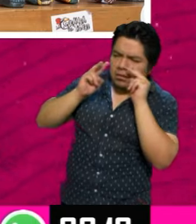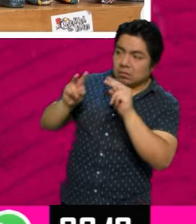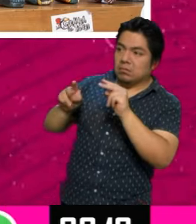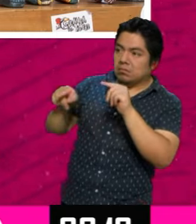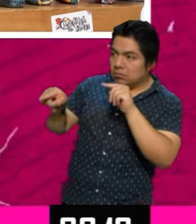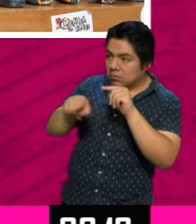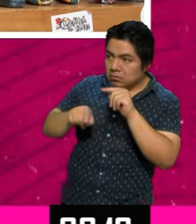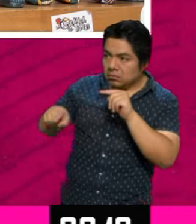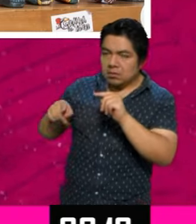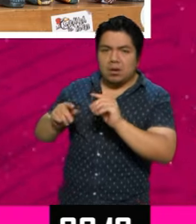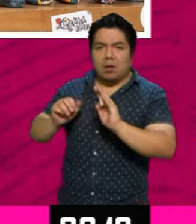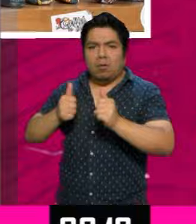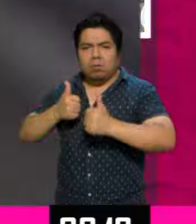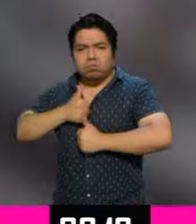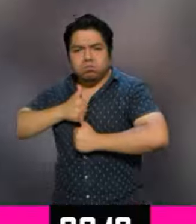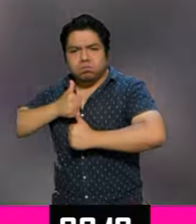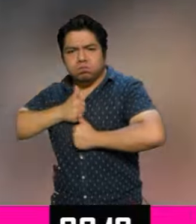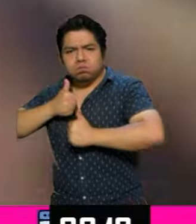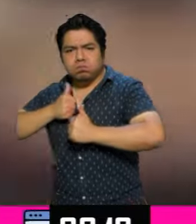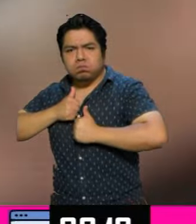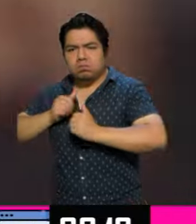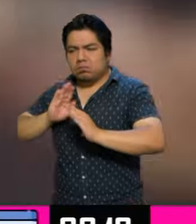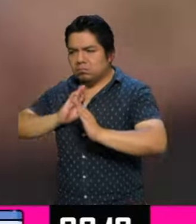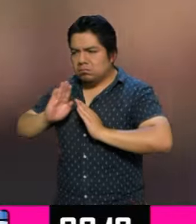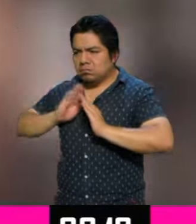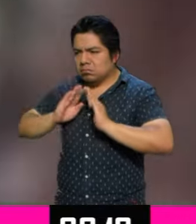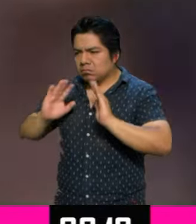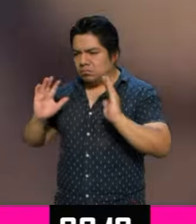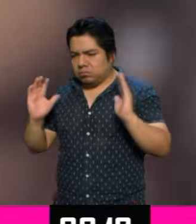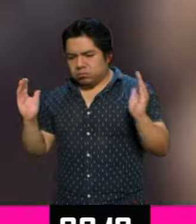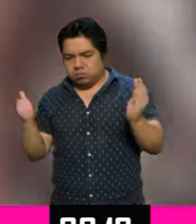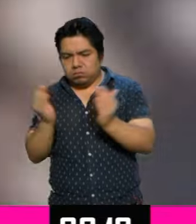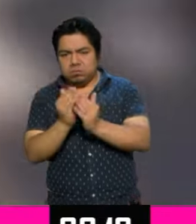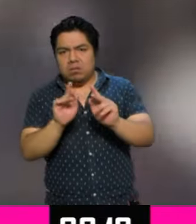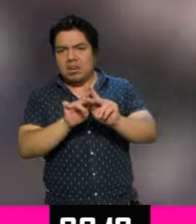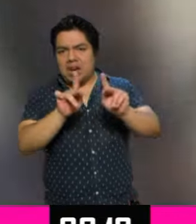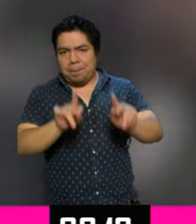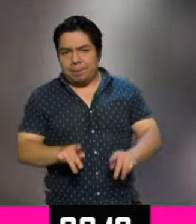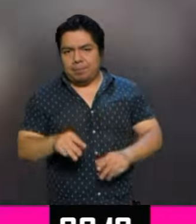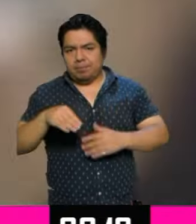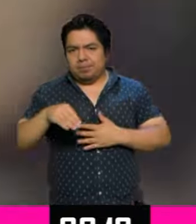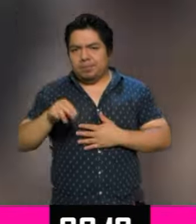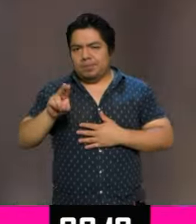que carros militares habían ocupado la Plaza Murillo, que es el núcleo